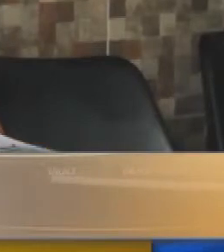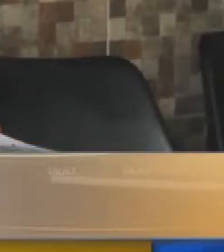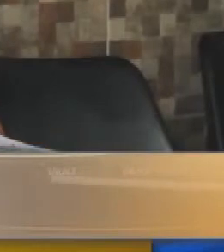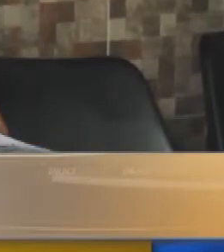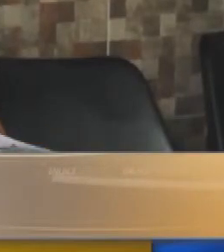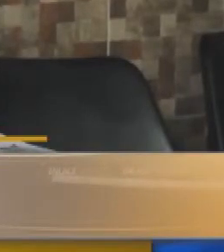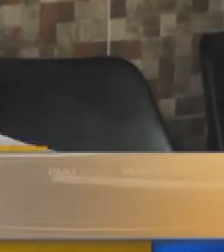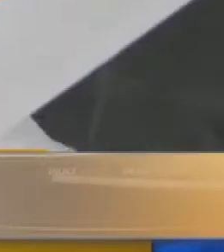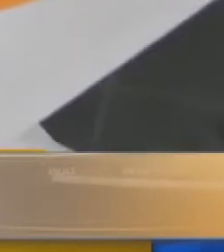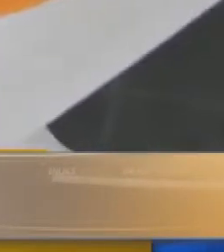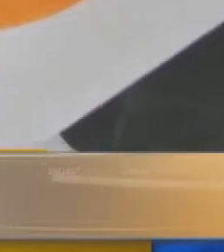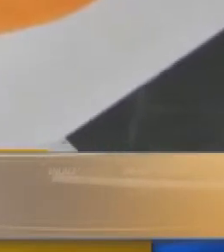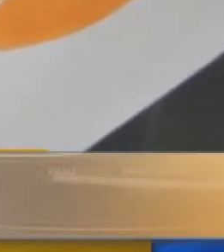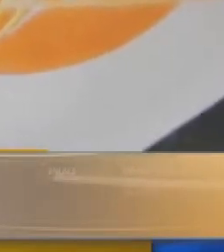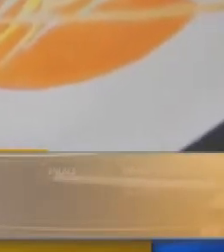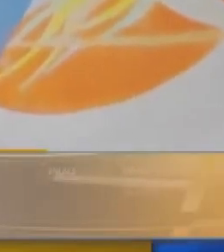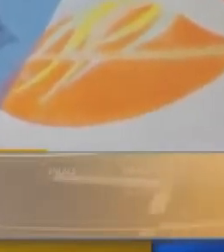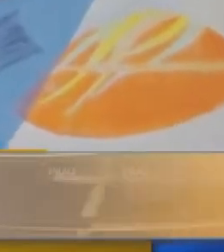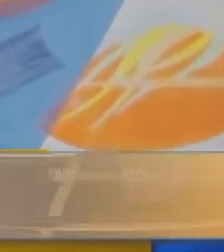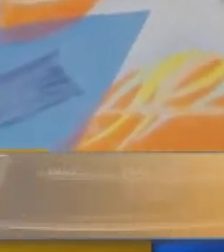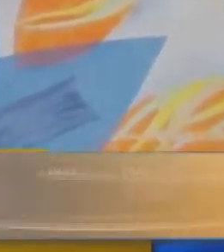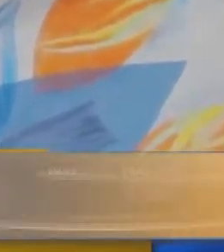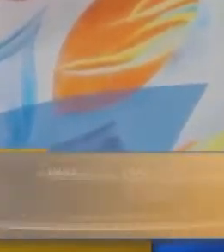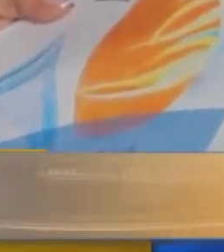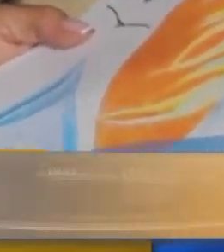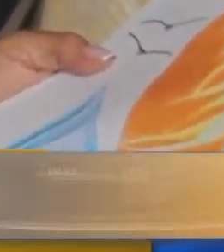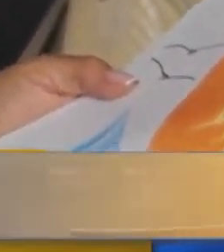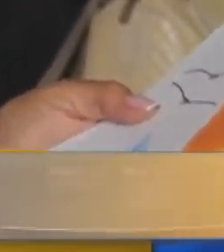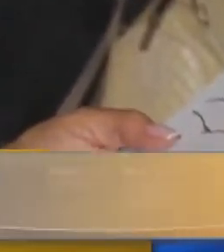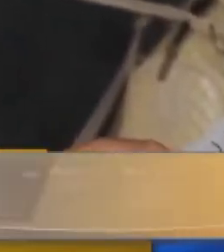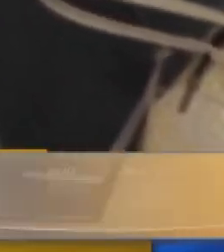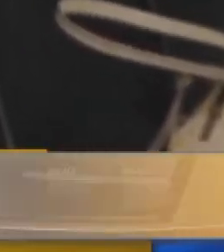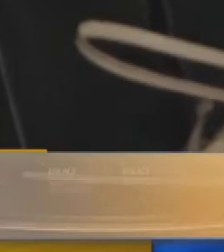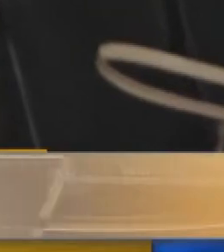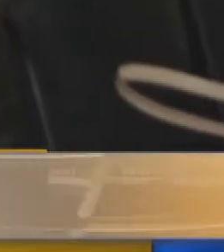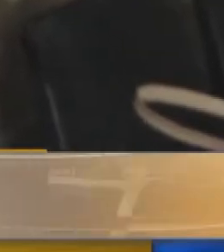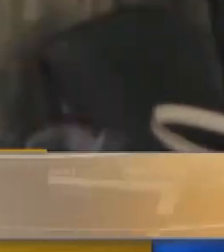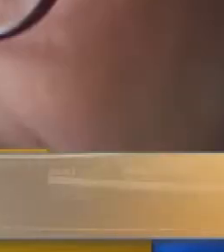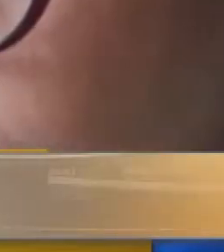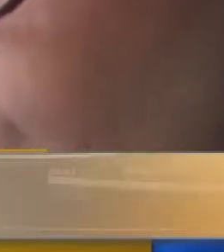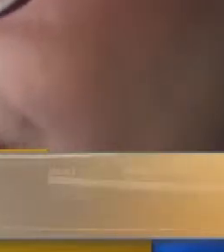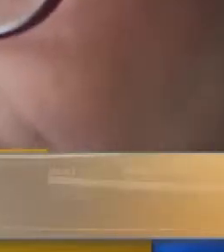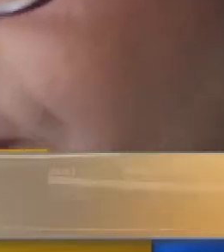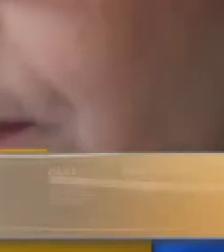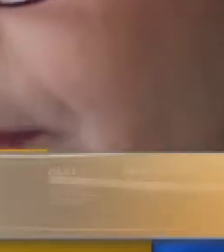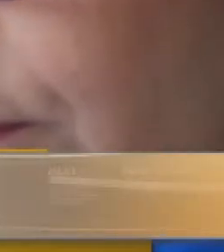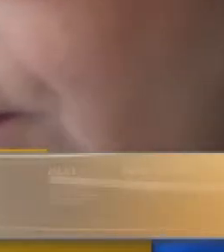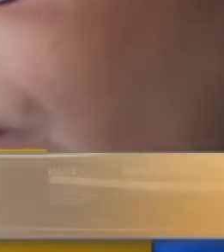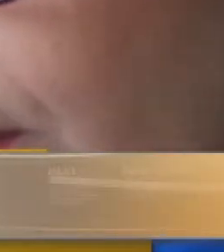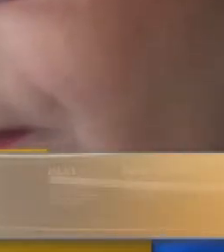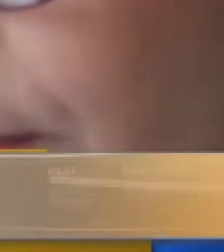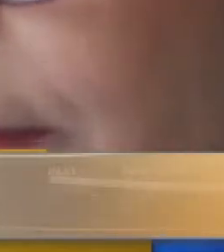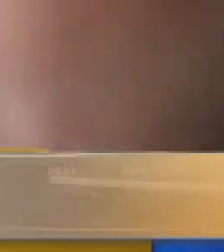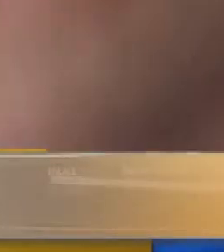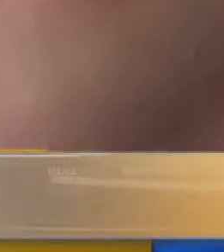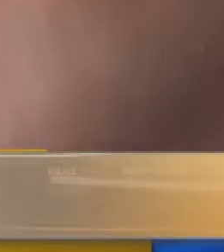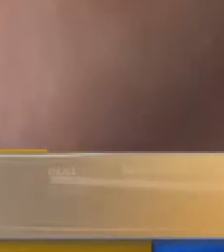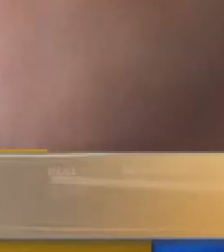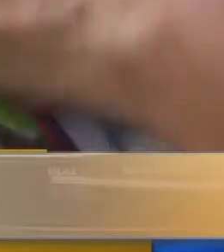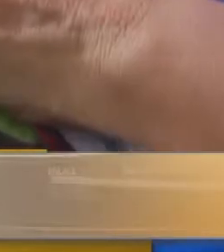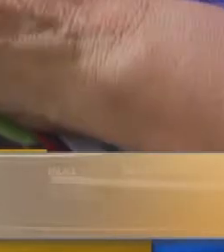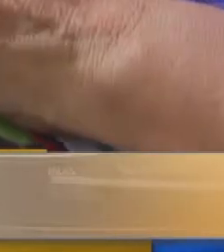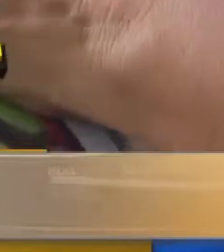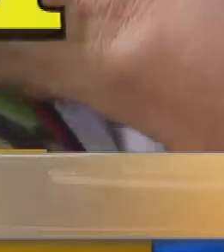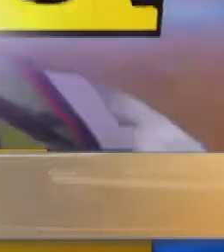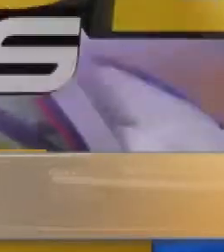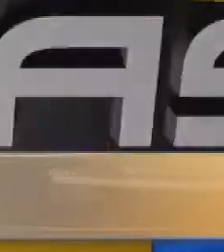versión del concurso de cuento ecológico denominado El Río Nos Cuenta. La novedad para este 2017 incluye la